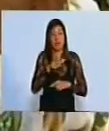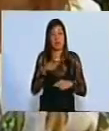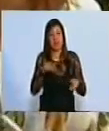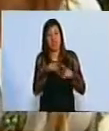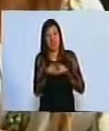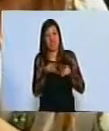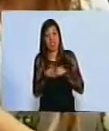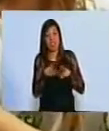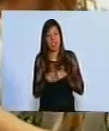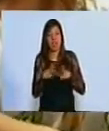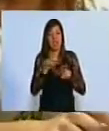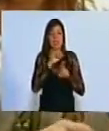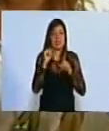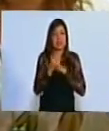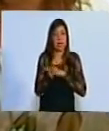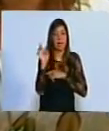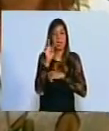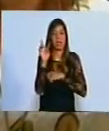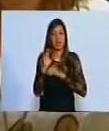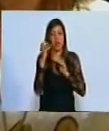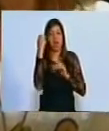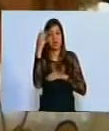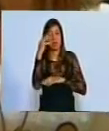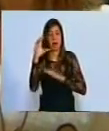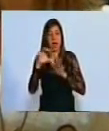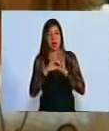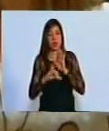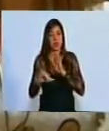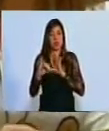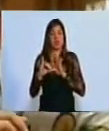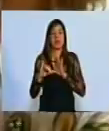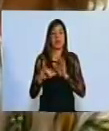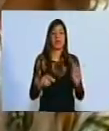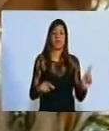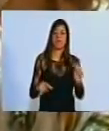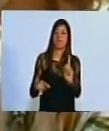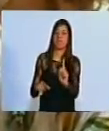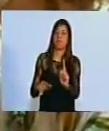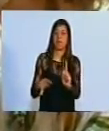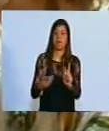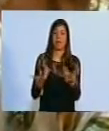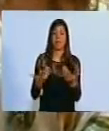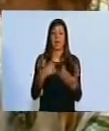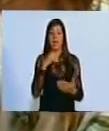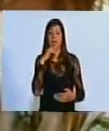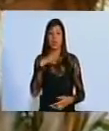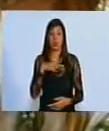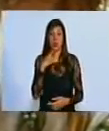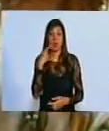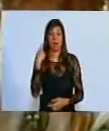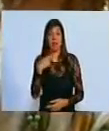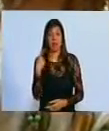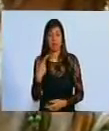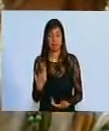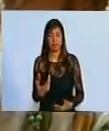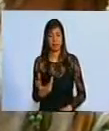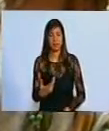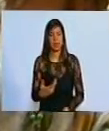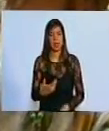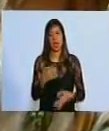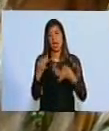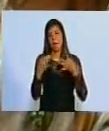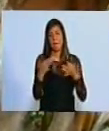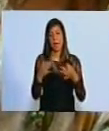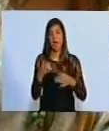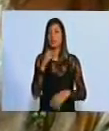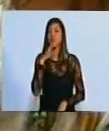la situación del país y la Asamblea Constituyente le está dando espacio a un hecho histórico. Yo quiero decir que los hechos